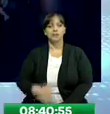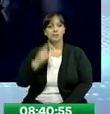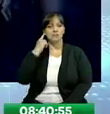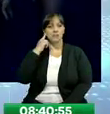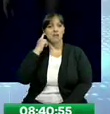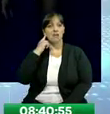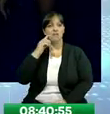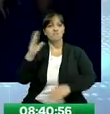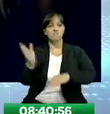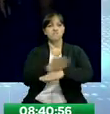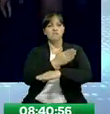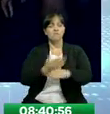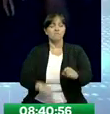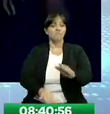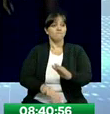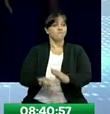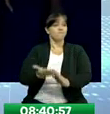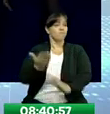no